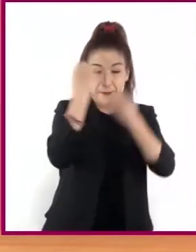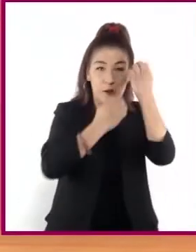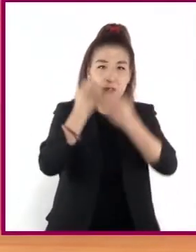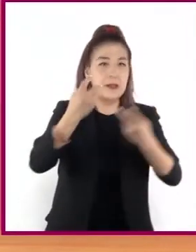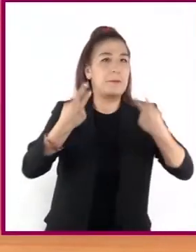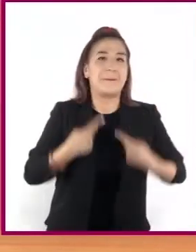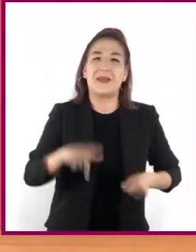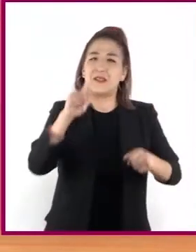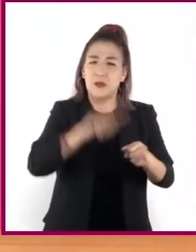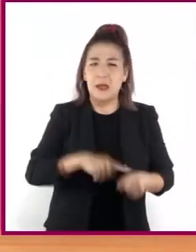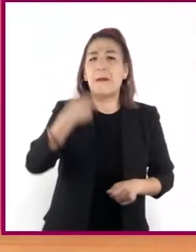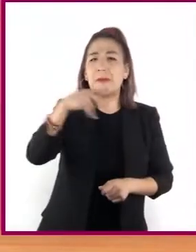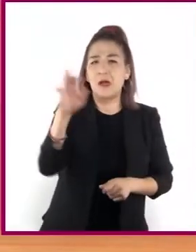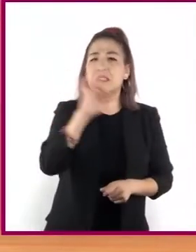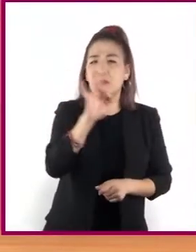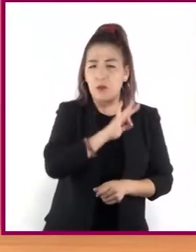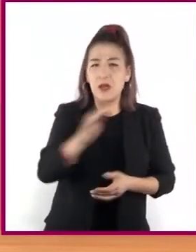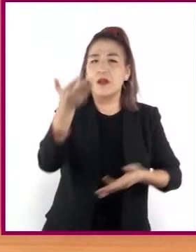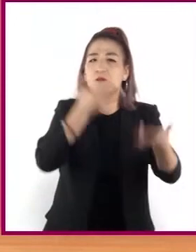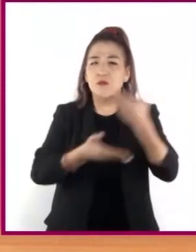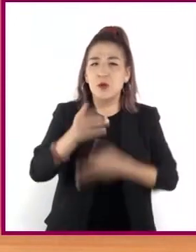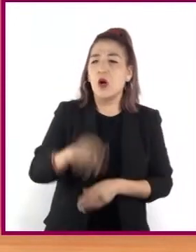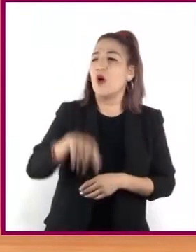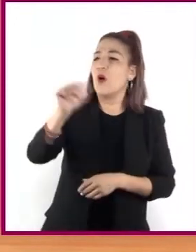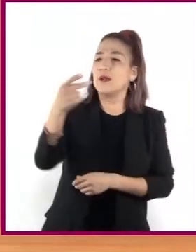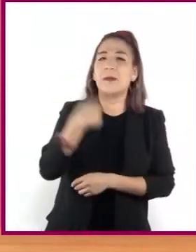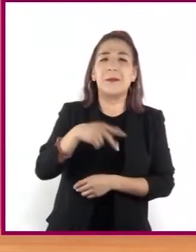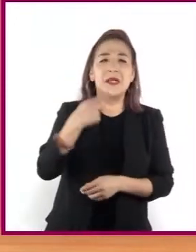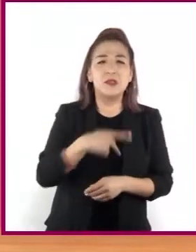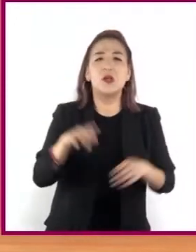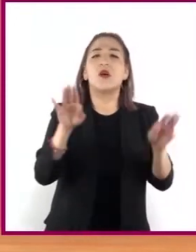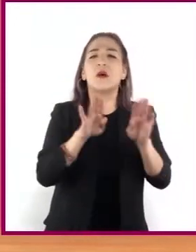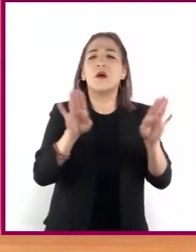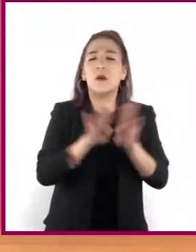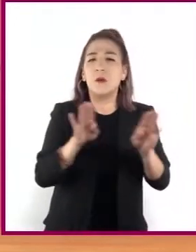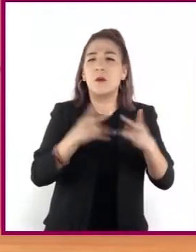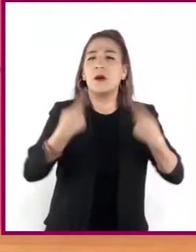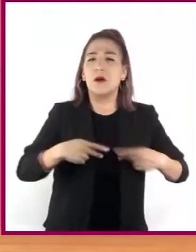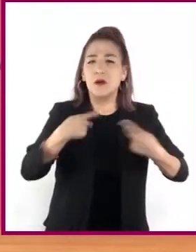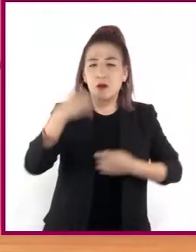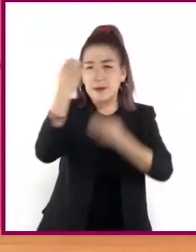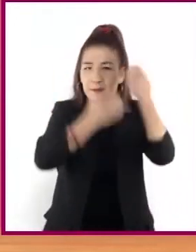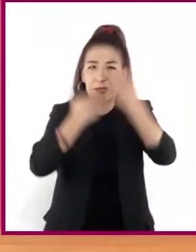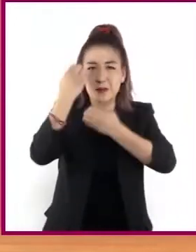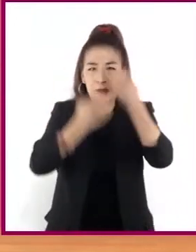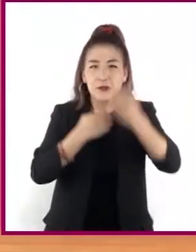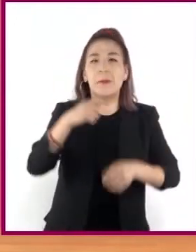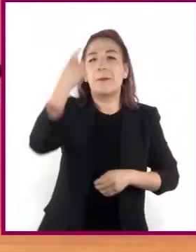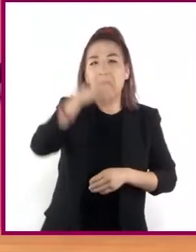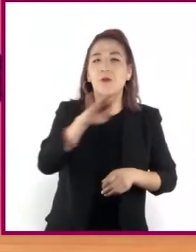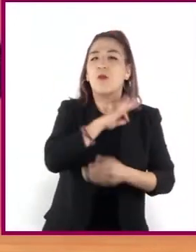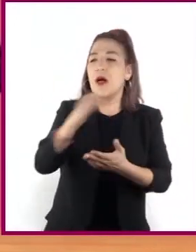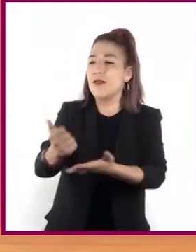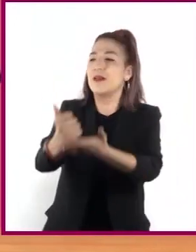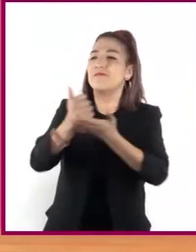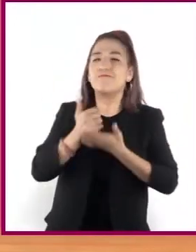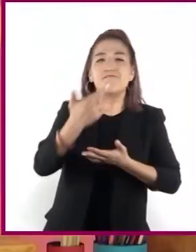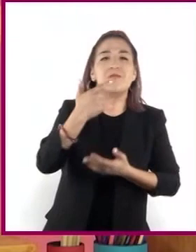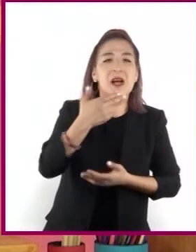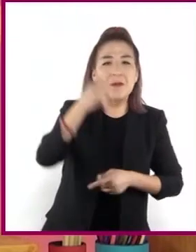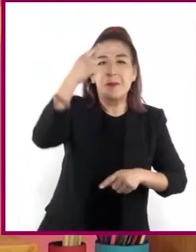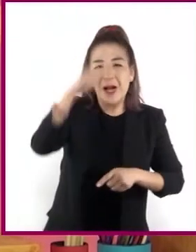pero podemos compartir nuestras observaciones. Así encontraremos áreas de oportunidad que nos ayuden a mejorar.